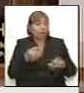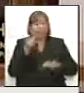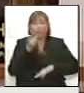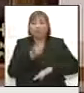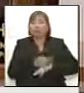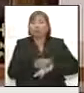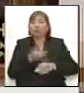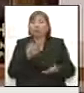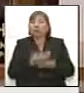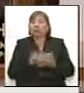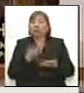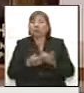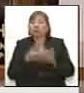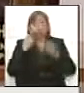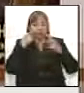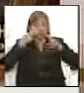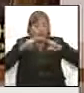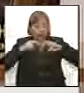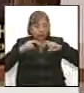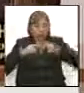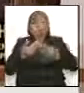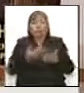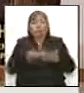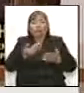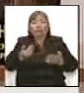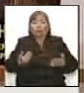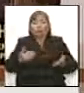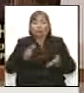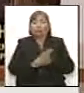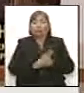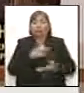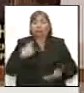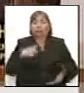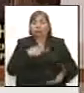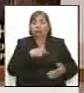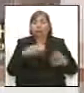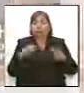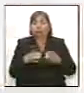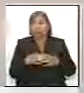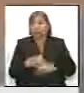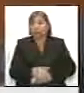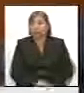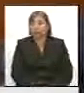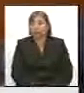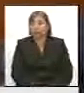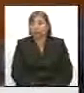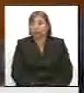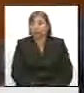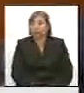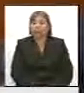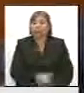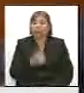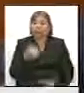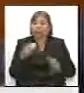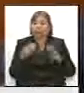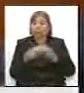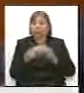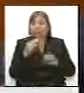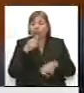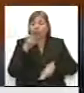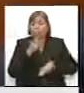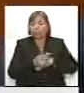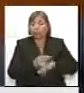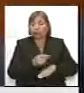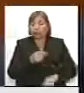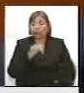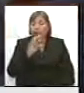denuncia debe merecer una indagación preliminar de oficio de parte de nuestra comisión. En otro momento se aprobó el archivo de la denuncia de la